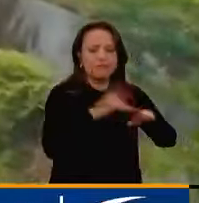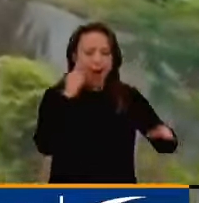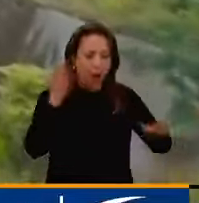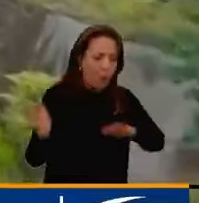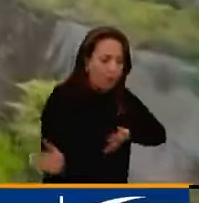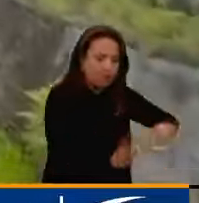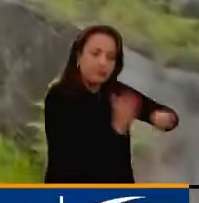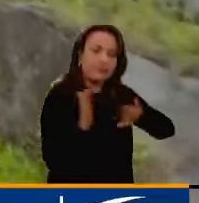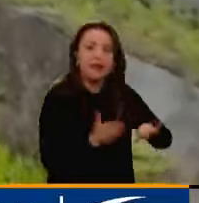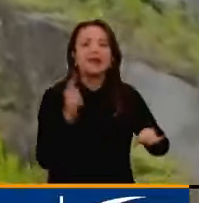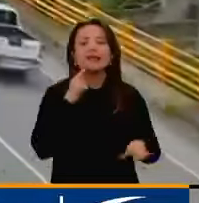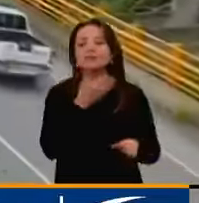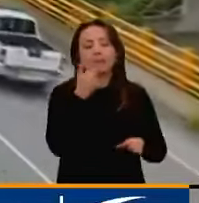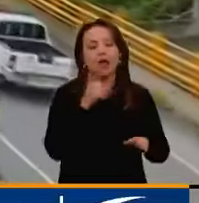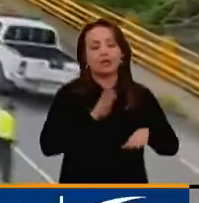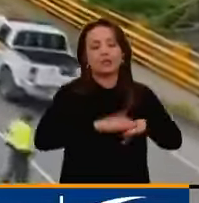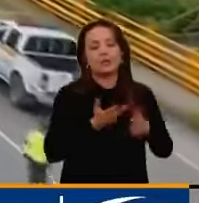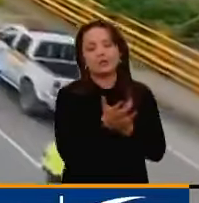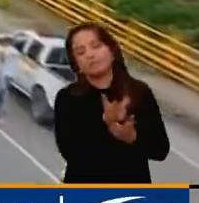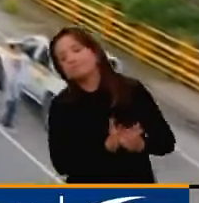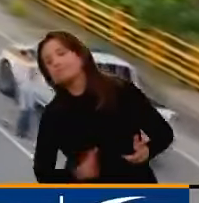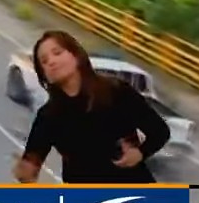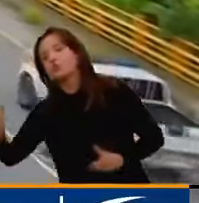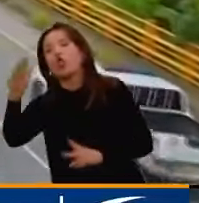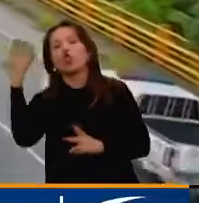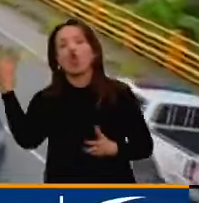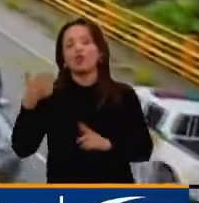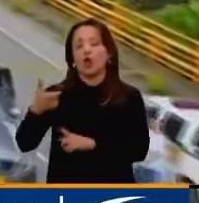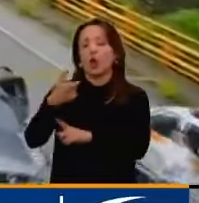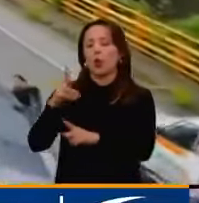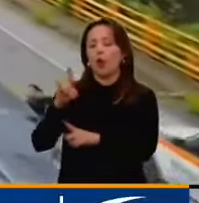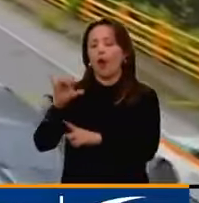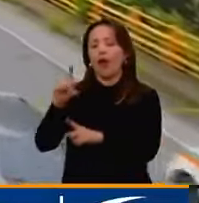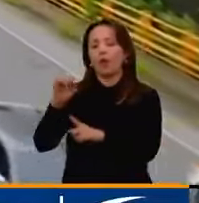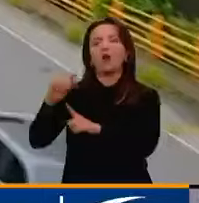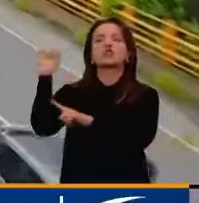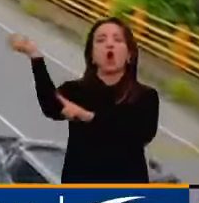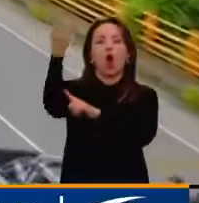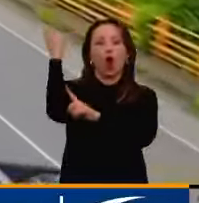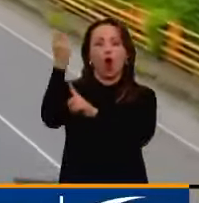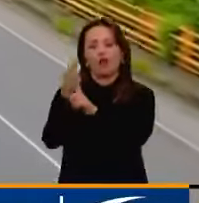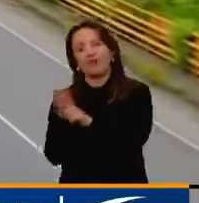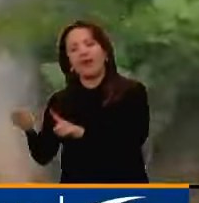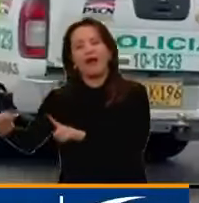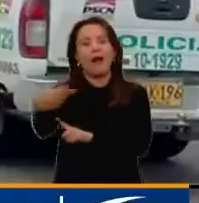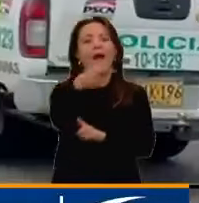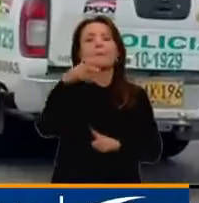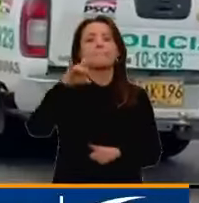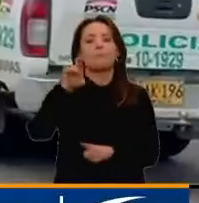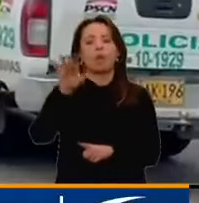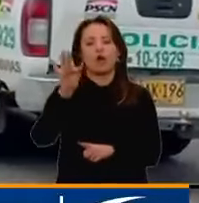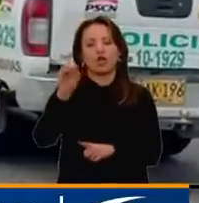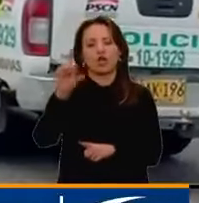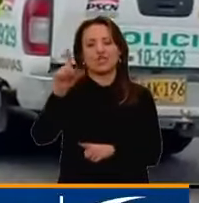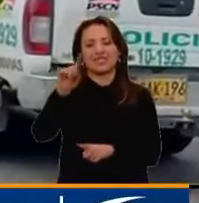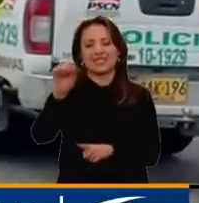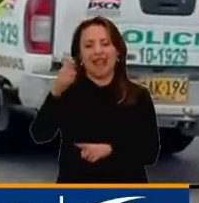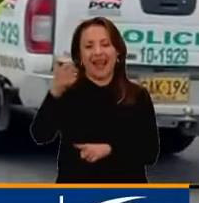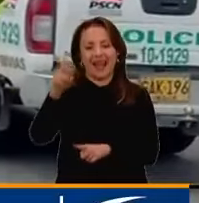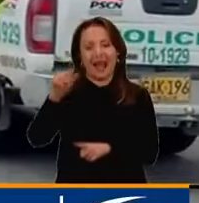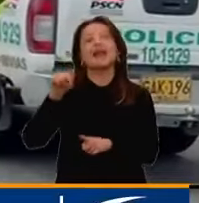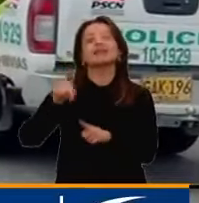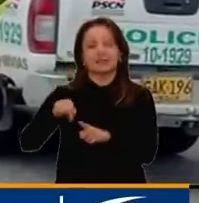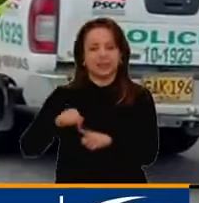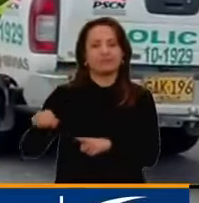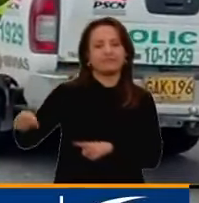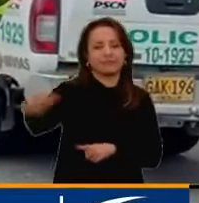vía alterna, es decir, Guaduas, Honda, Dorada, Puerto Salgar. Nos encontramos en la vía nacional